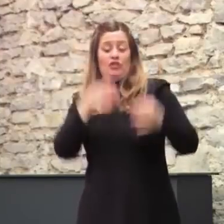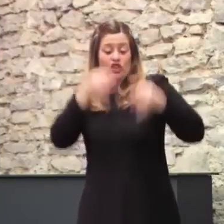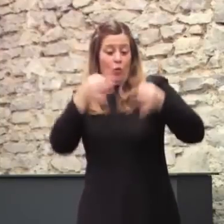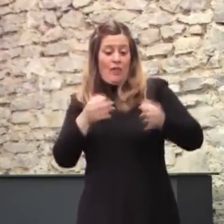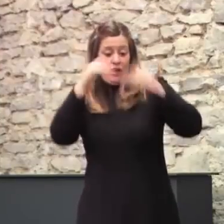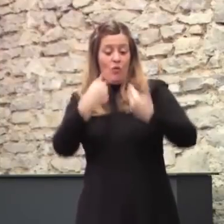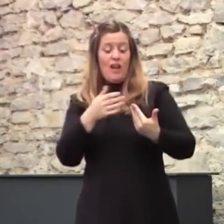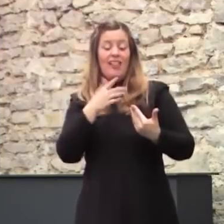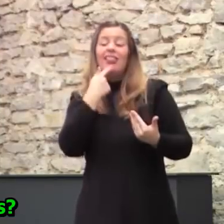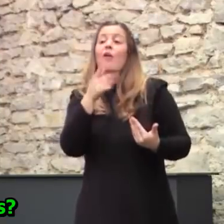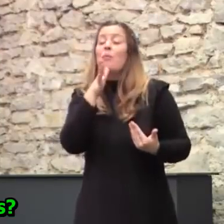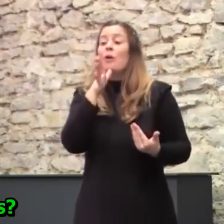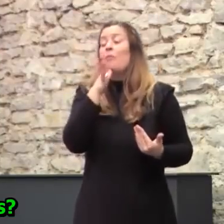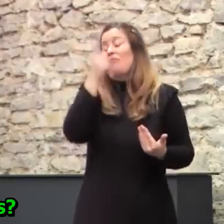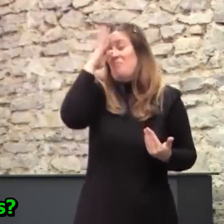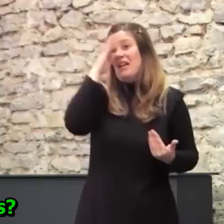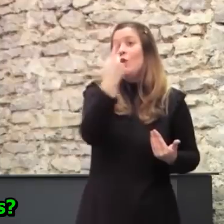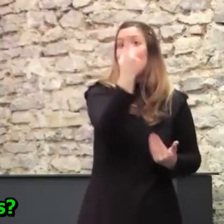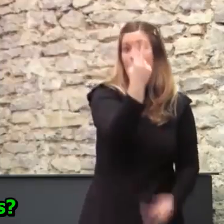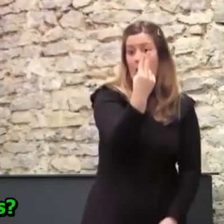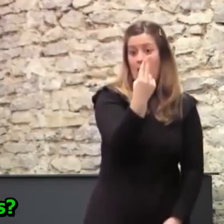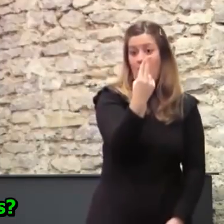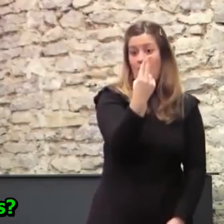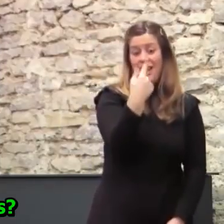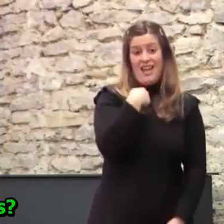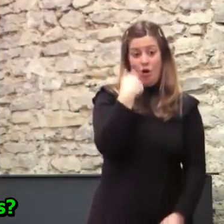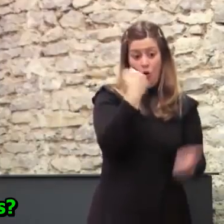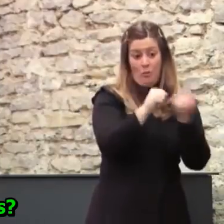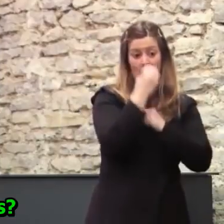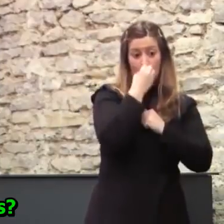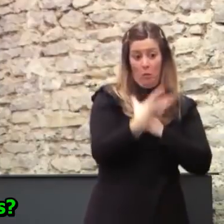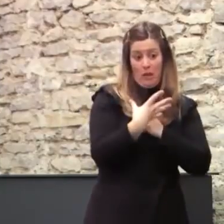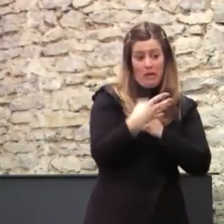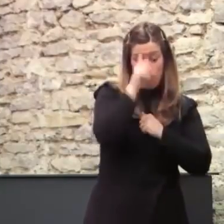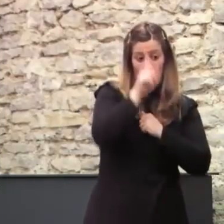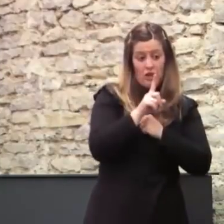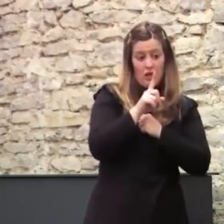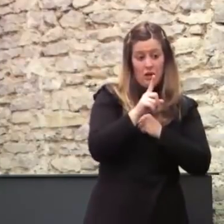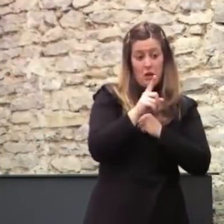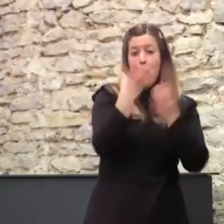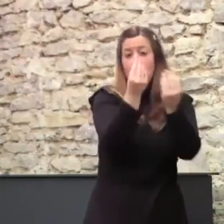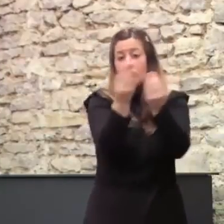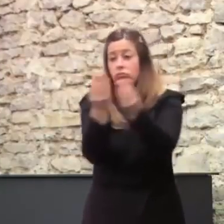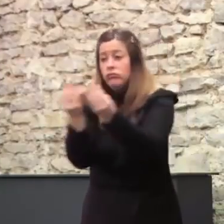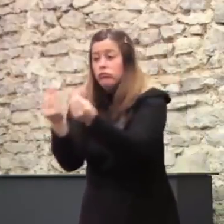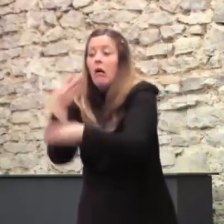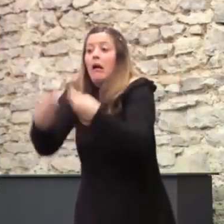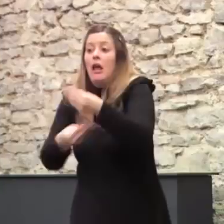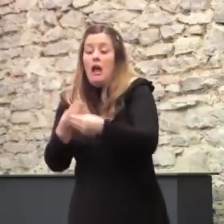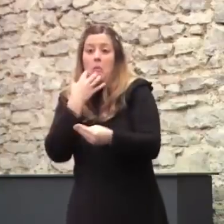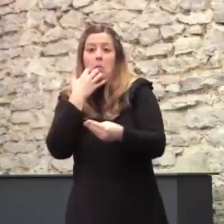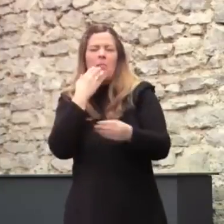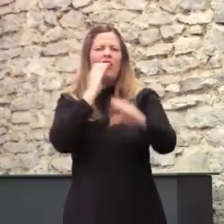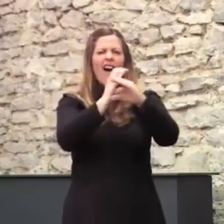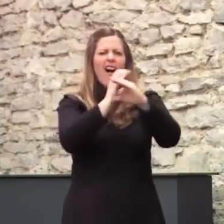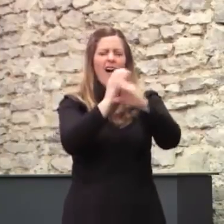si con una sola pareja no sabes tratarla bien, ¿qué vas a hacer con cuatro parejas, no? Si, por ejemplo, tienes problemas de comunicación con una